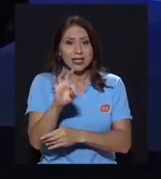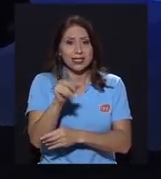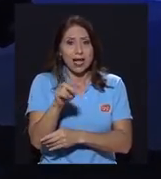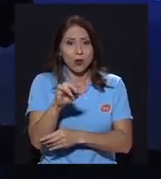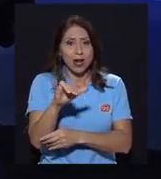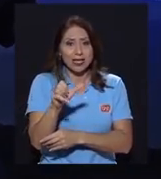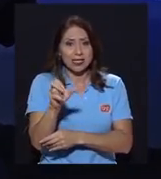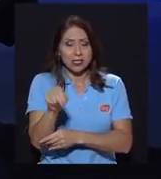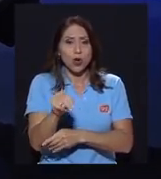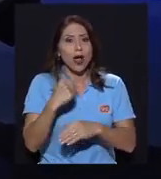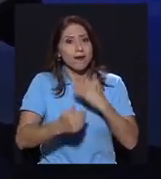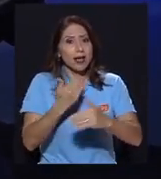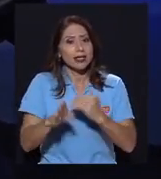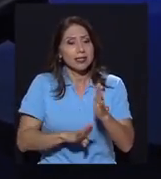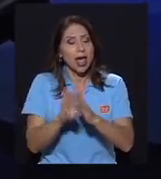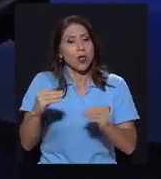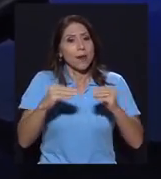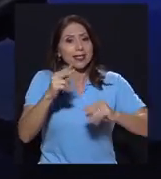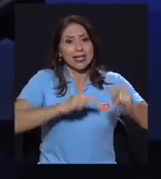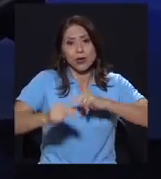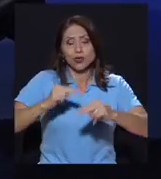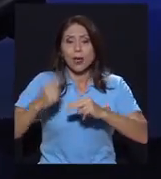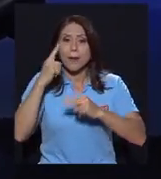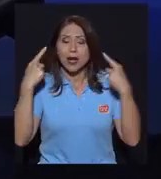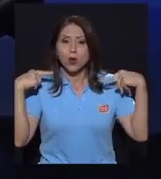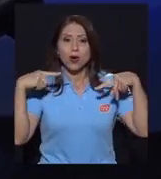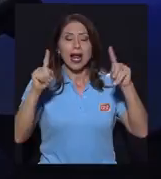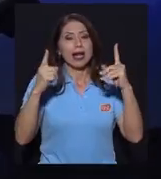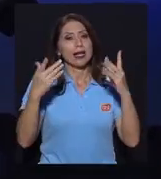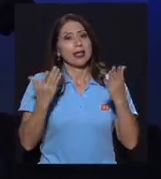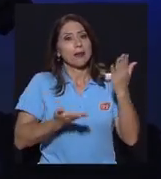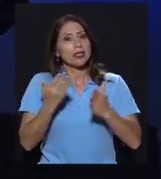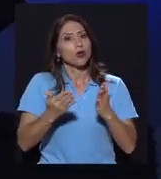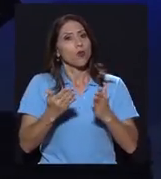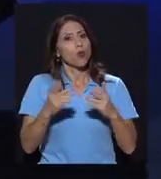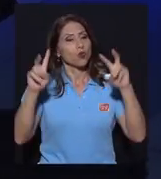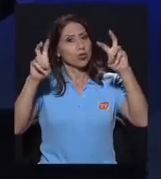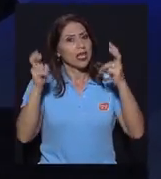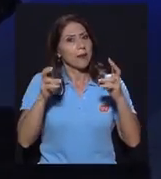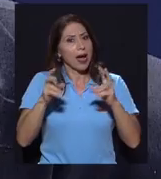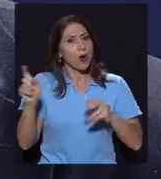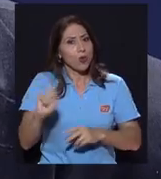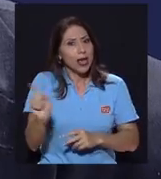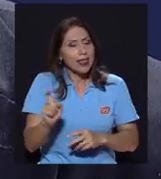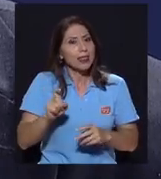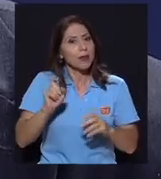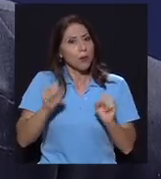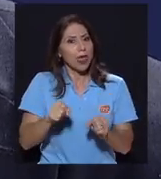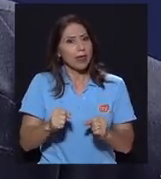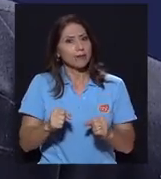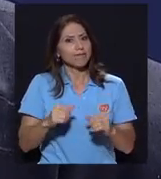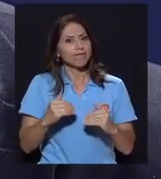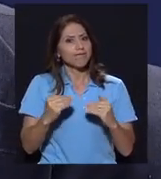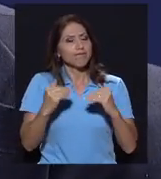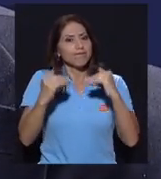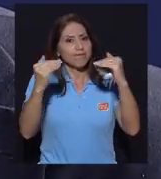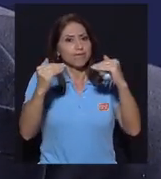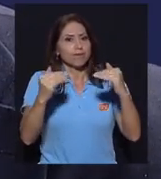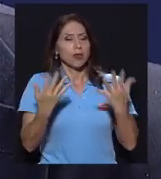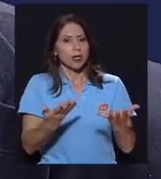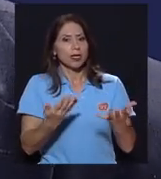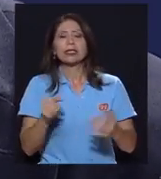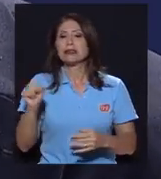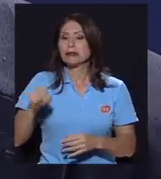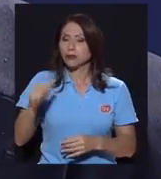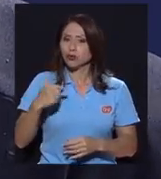para poder lograr una reivindicación en algo que es un tema nacional urgente como el definición que efectivamente yo me siento muy optimista